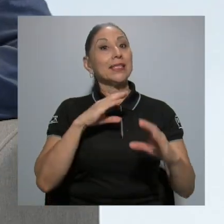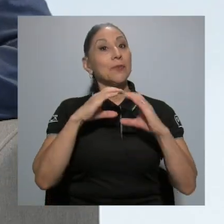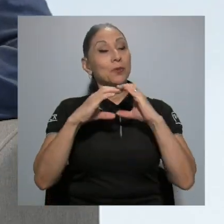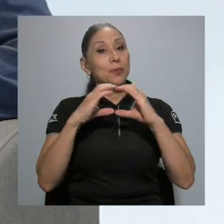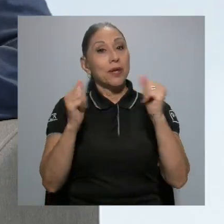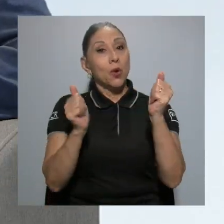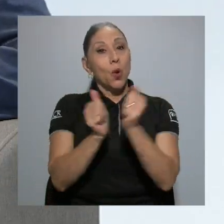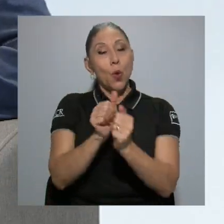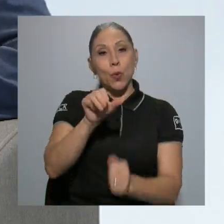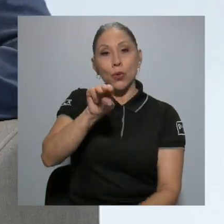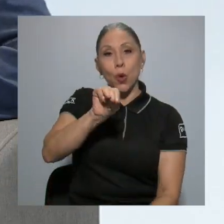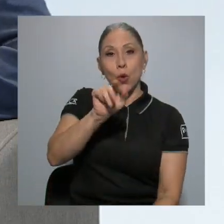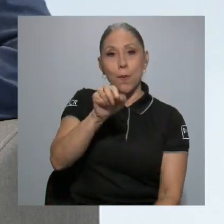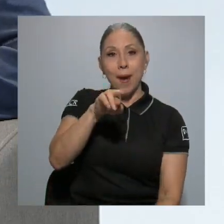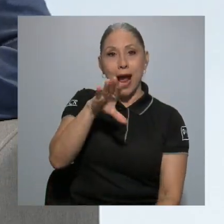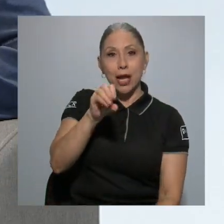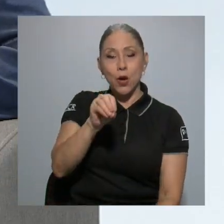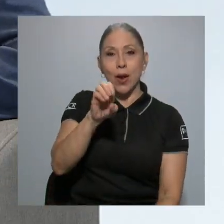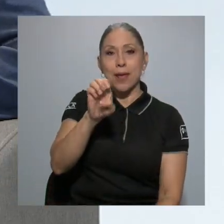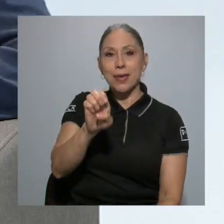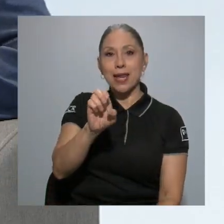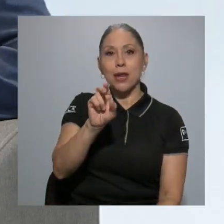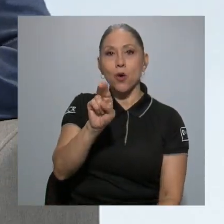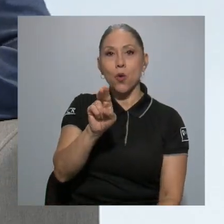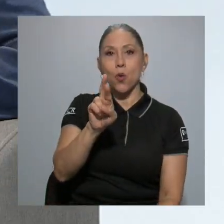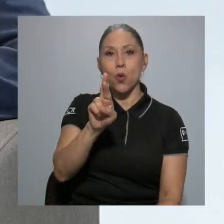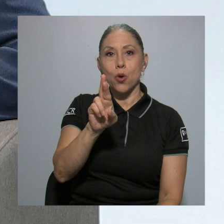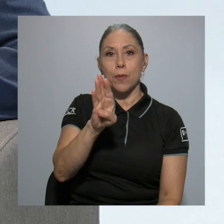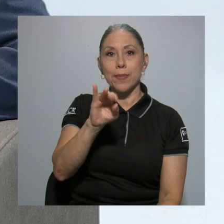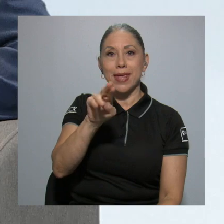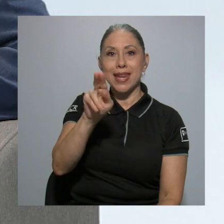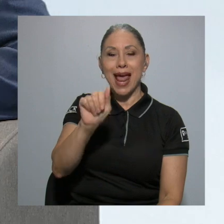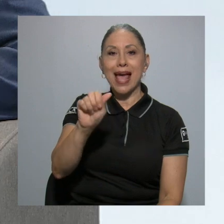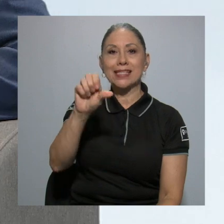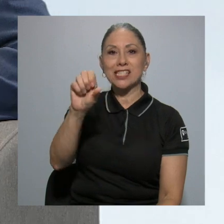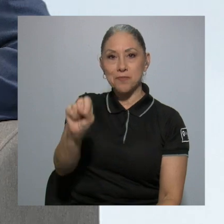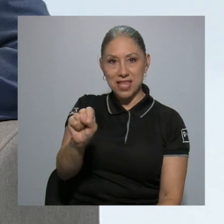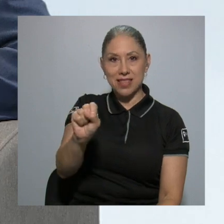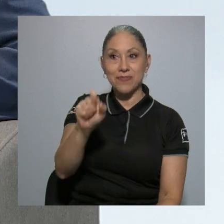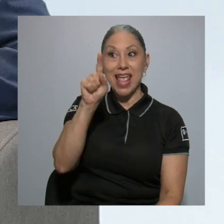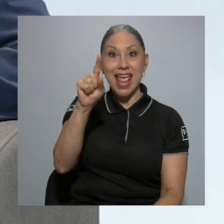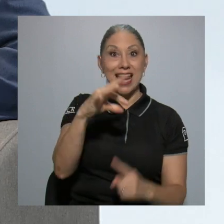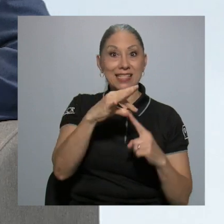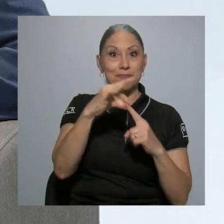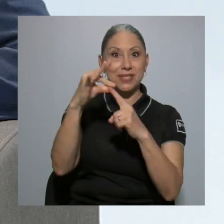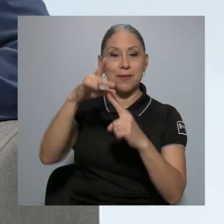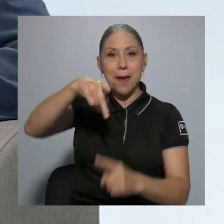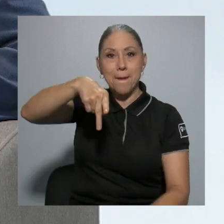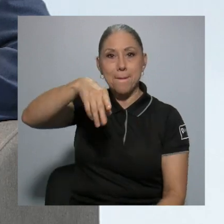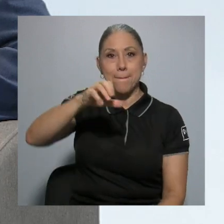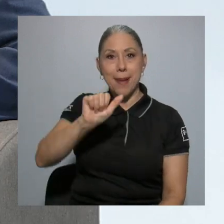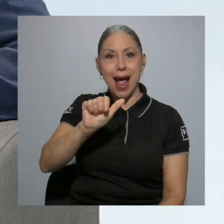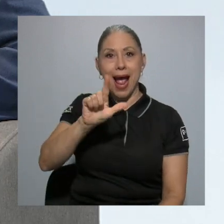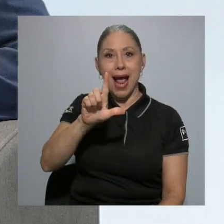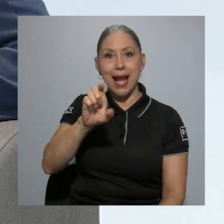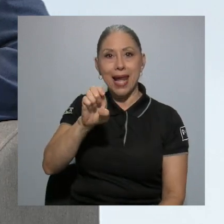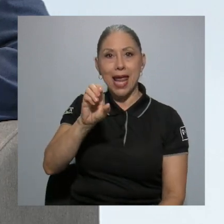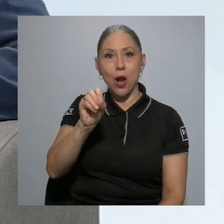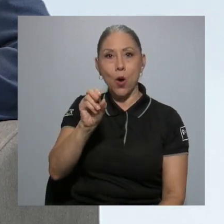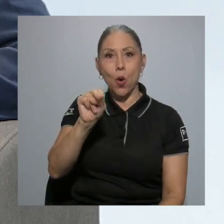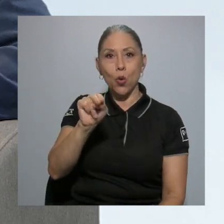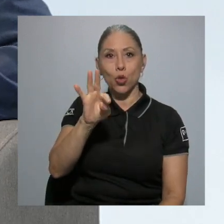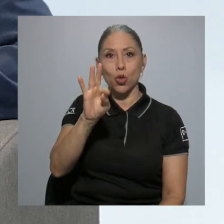Estamos conversando con don Mario Emilio Urbina Smith, quien es un paleontólogo